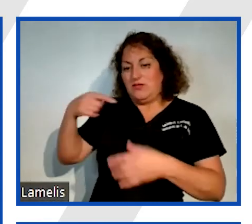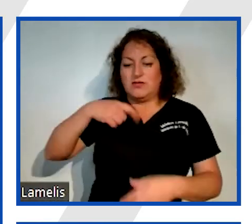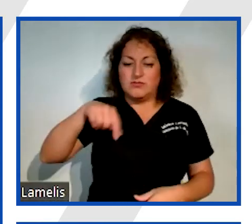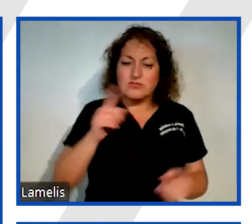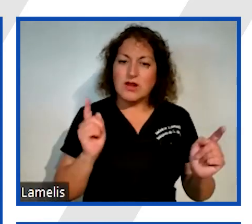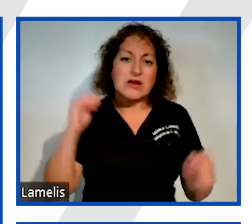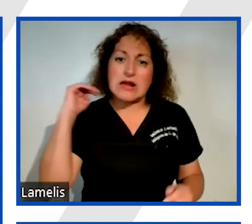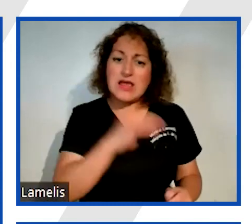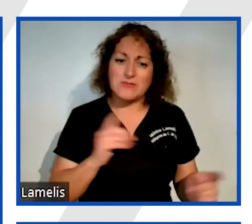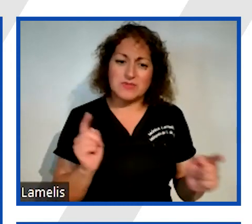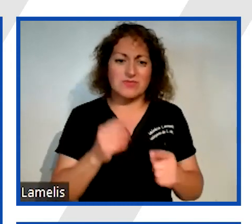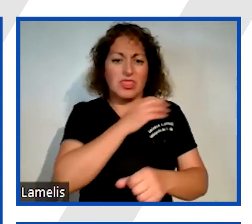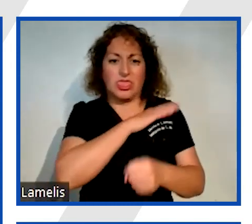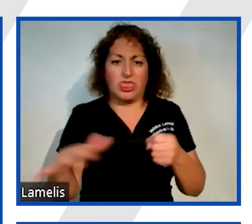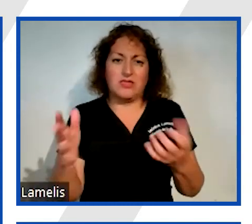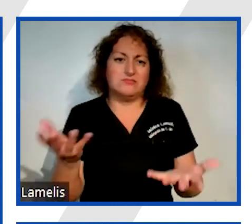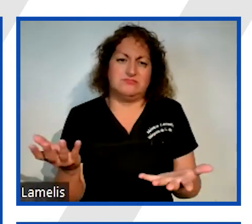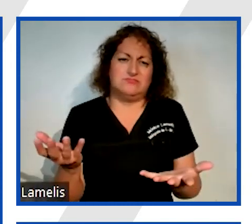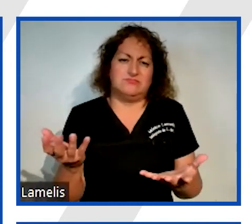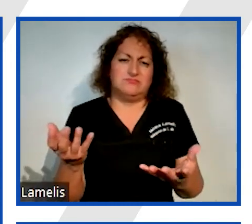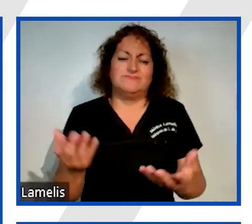eso en fin